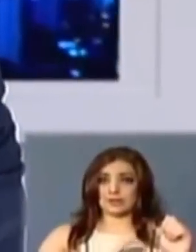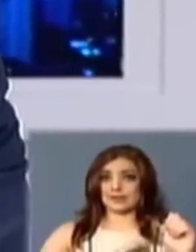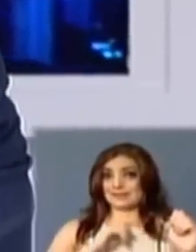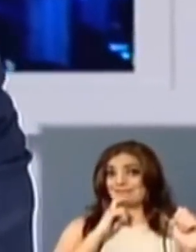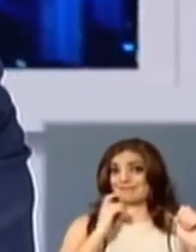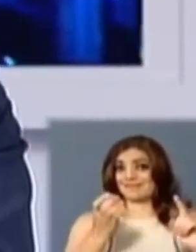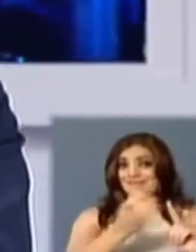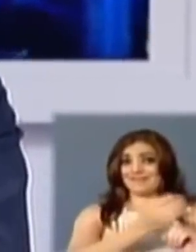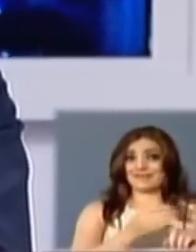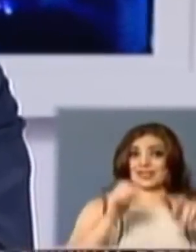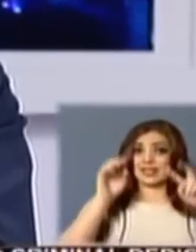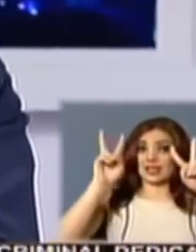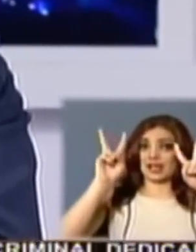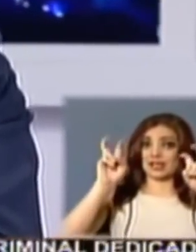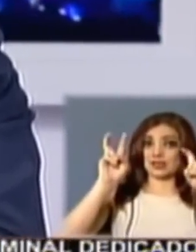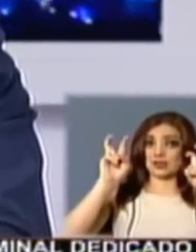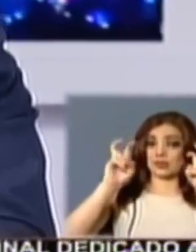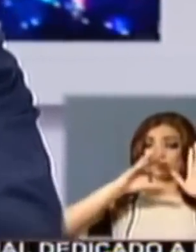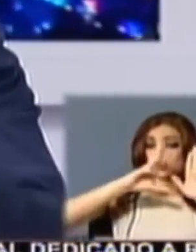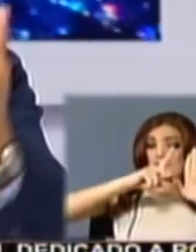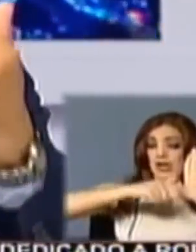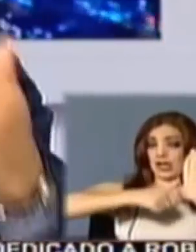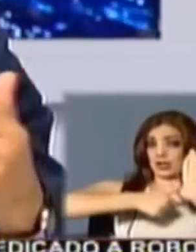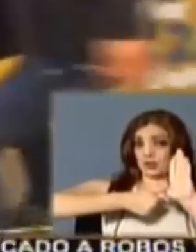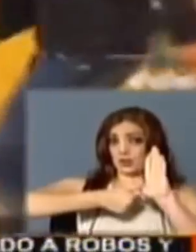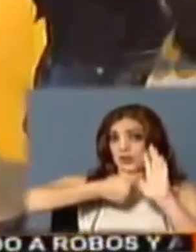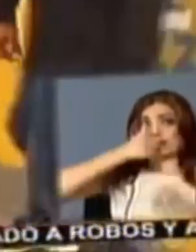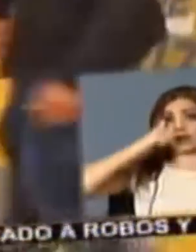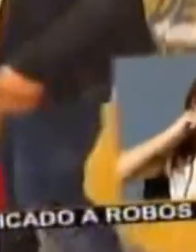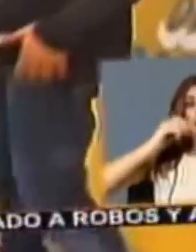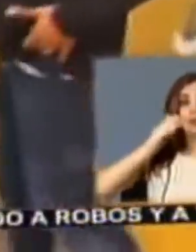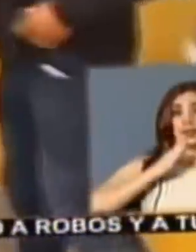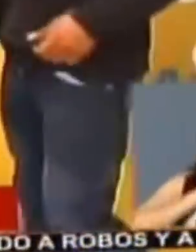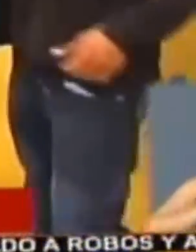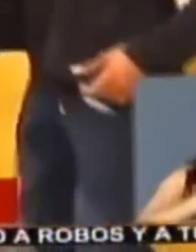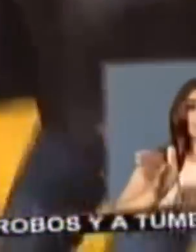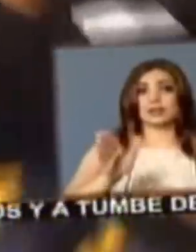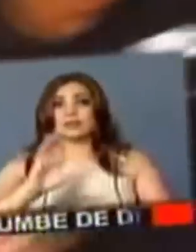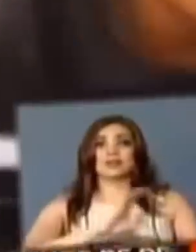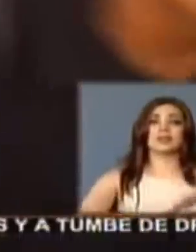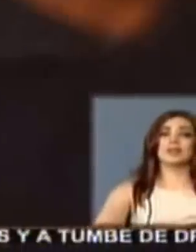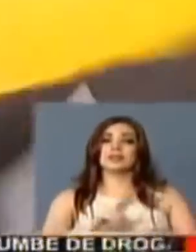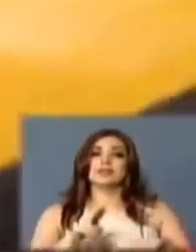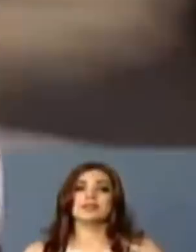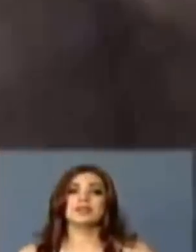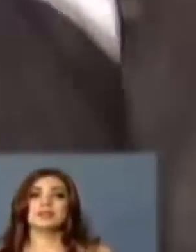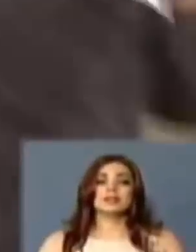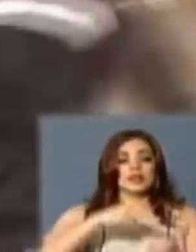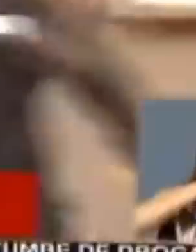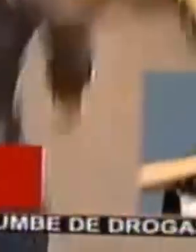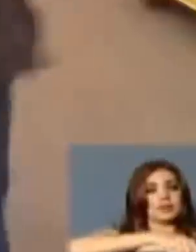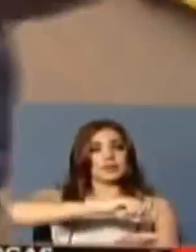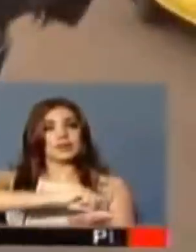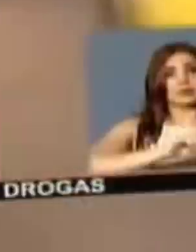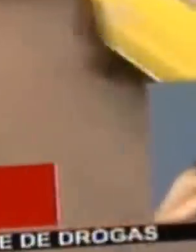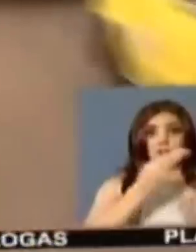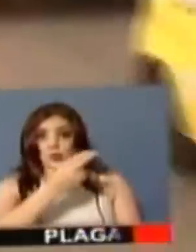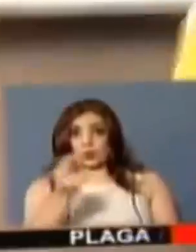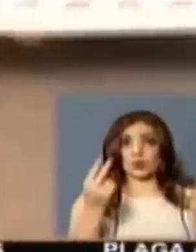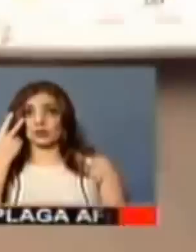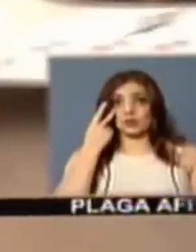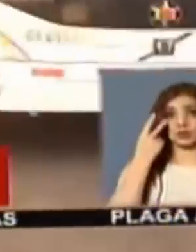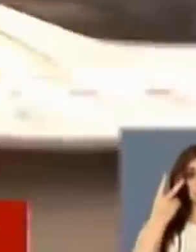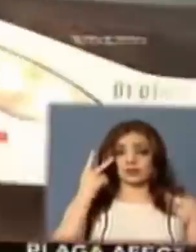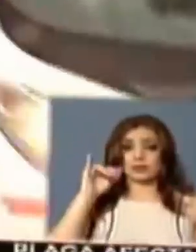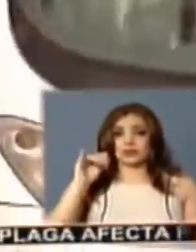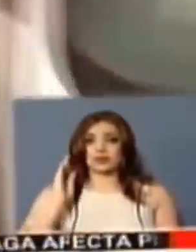El supuesto carterista que se dio a la fuga ayer ante un agente de la Policía Nacional en una parada de San Miguelito, ustedes vieron las